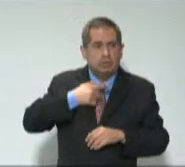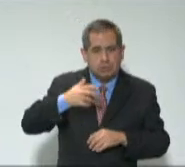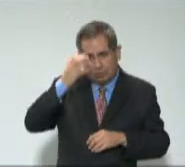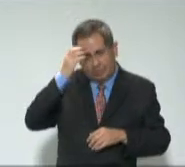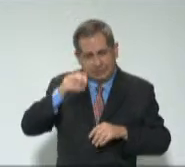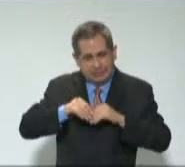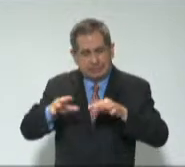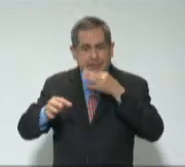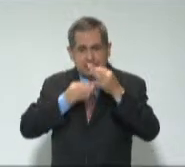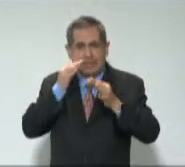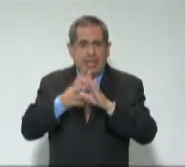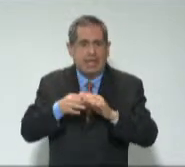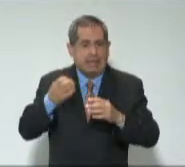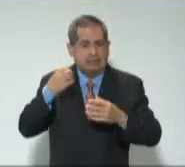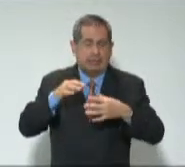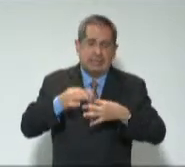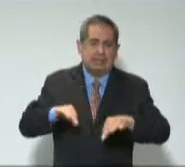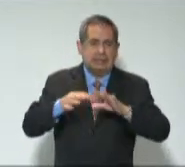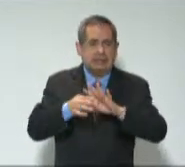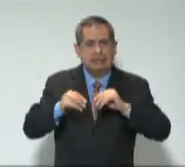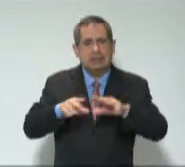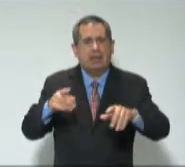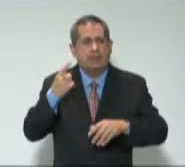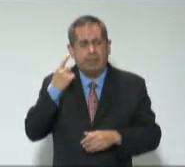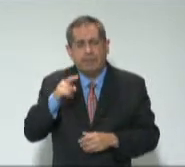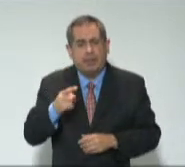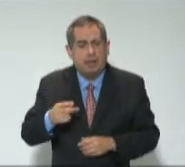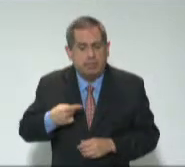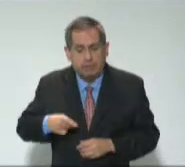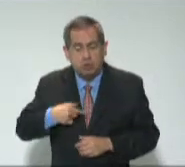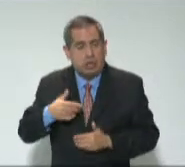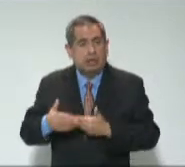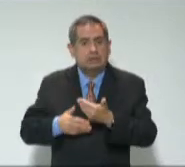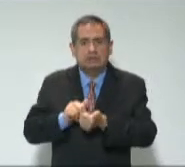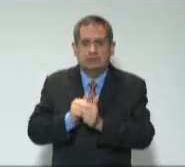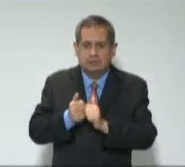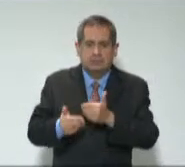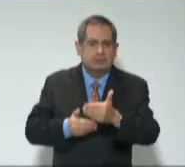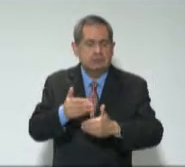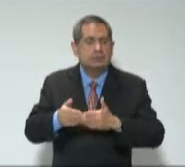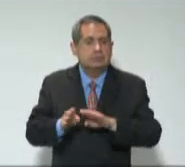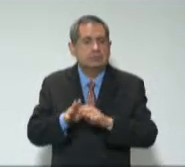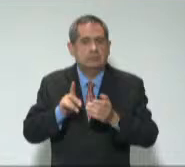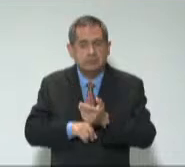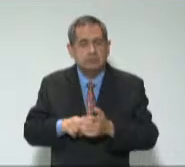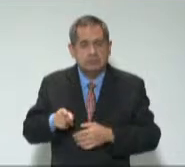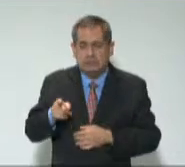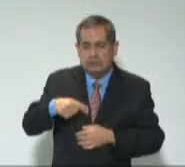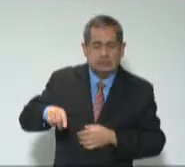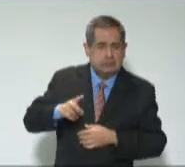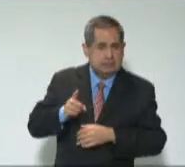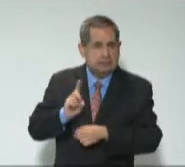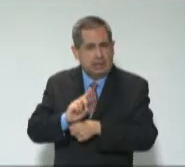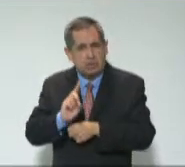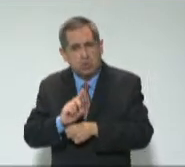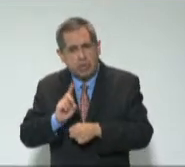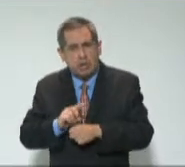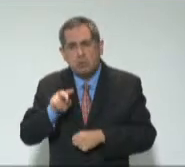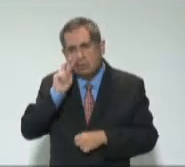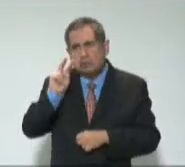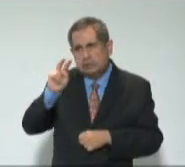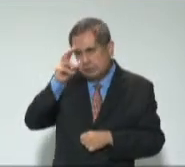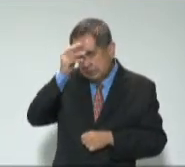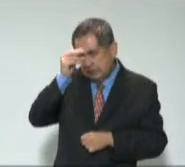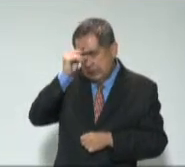eh experiencia acumulada para que la gente en su diario eh en su cotidianidad pueda